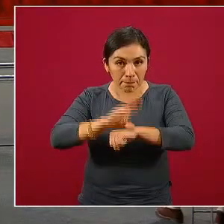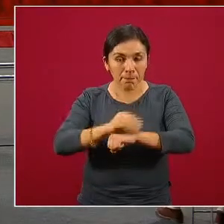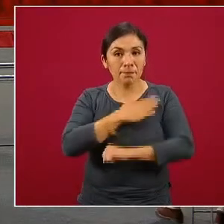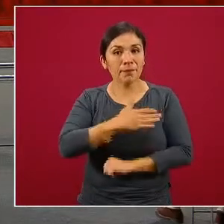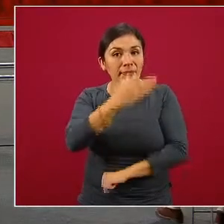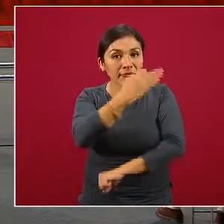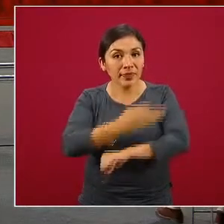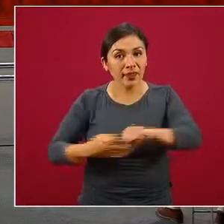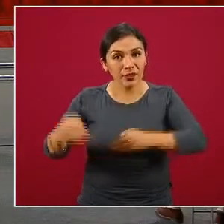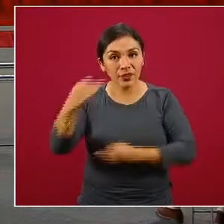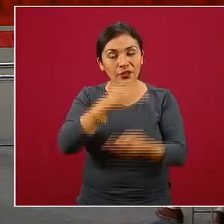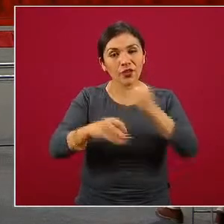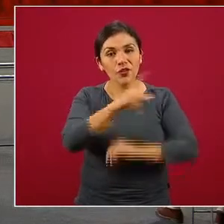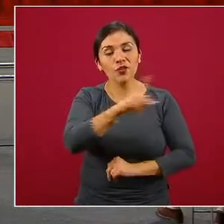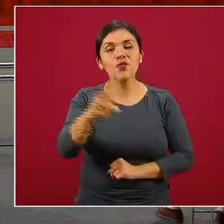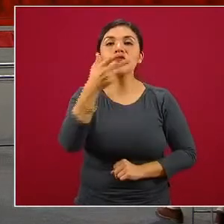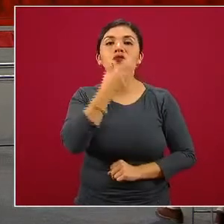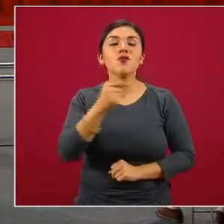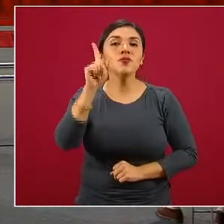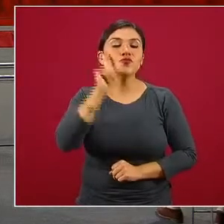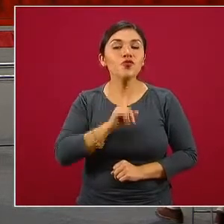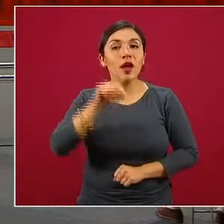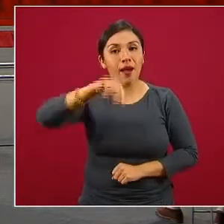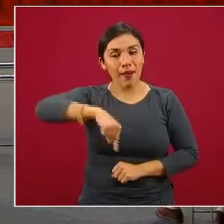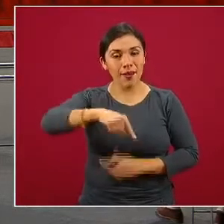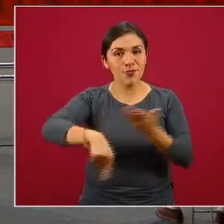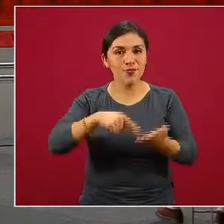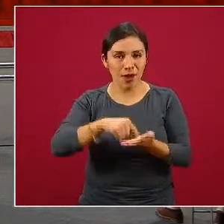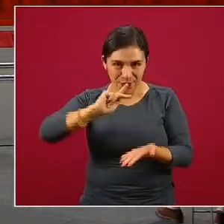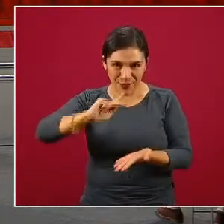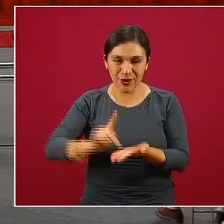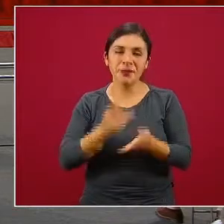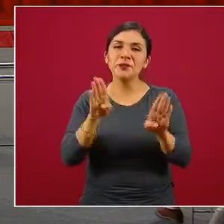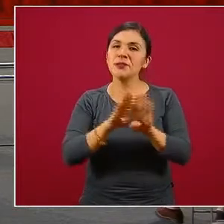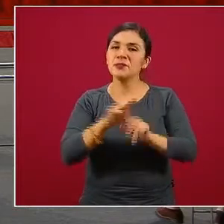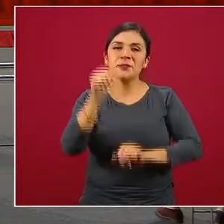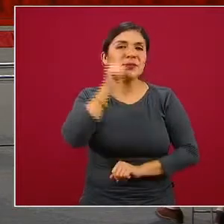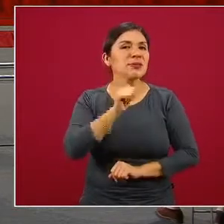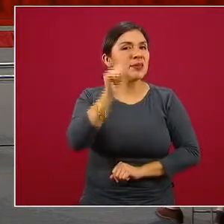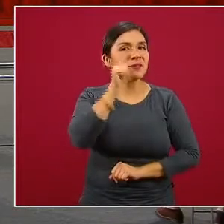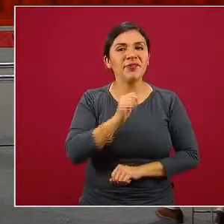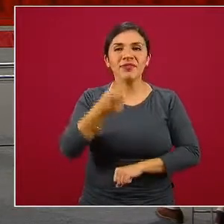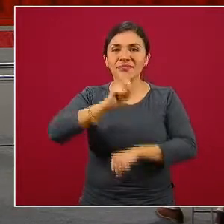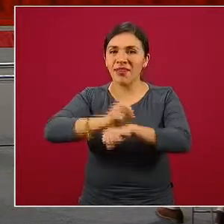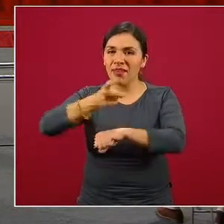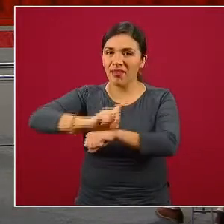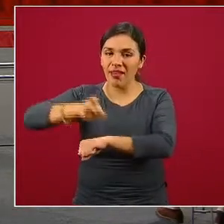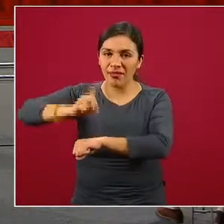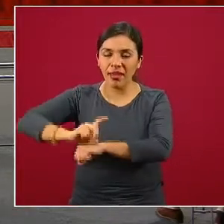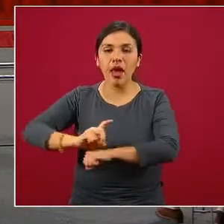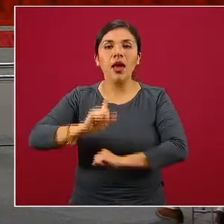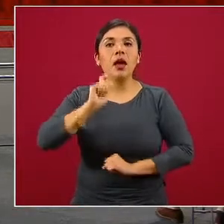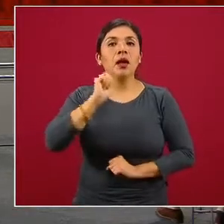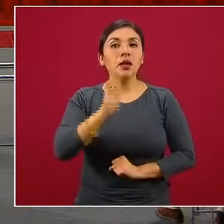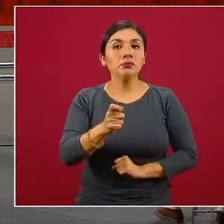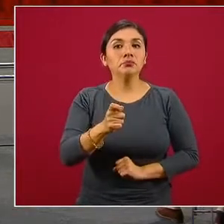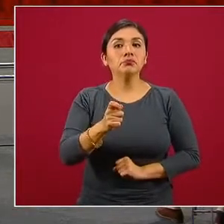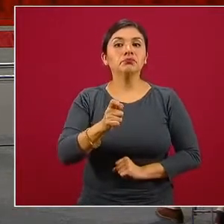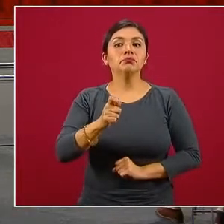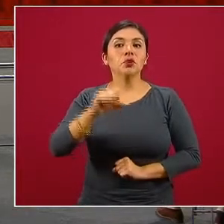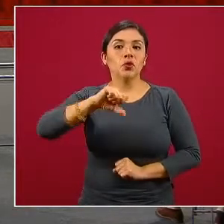buenas tardes a todas y todos. Estamos aquí nuevamente, como todos los días, en